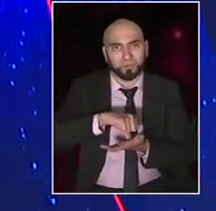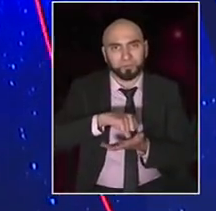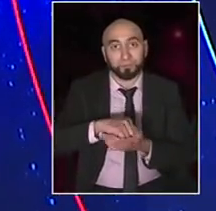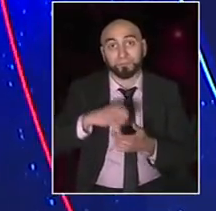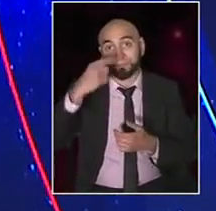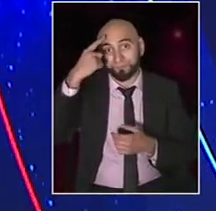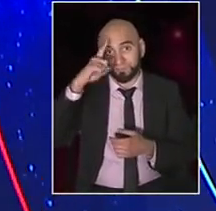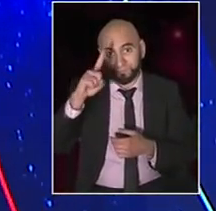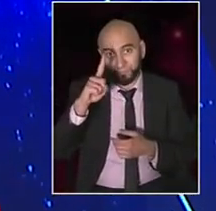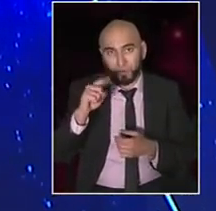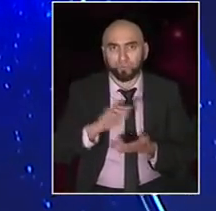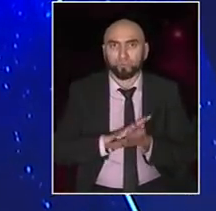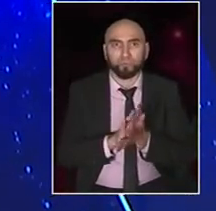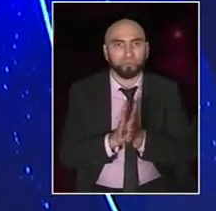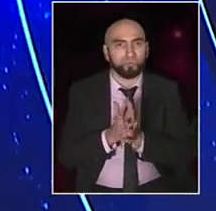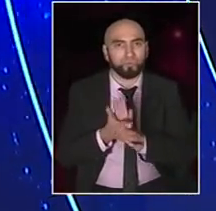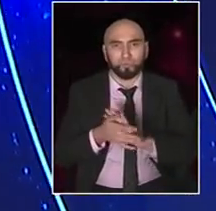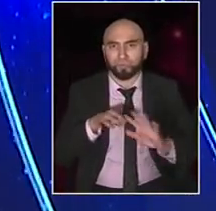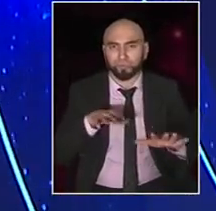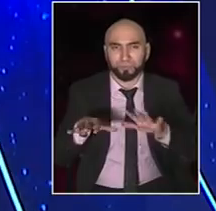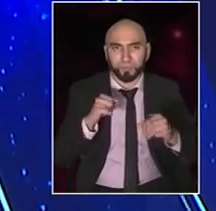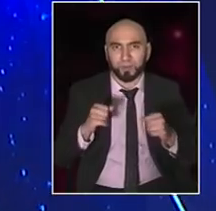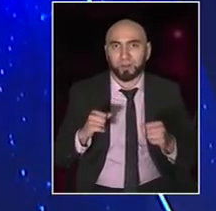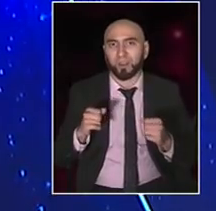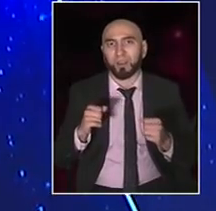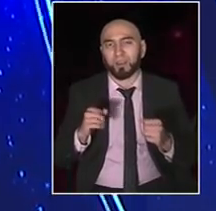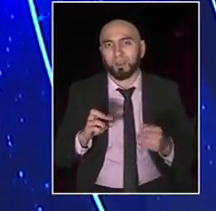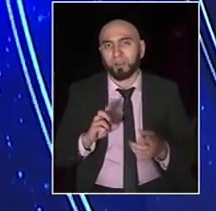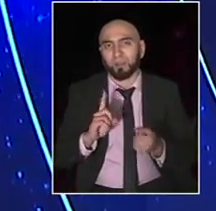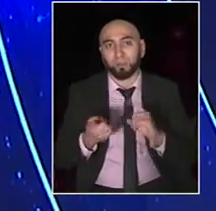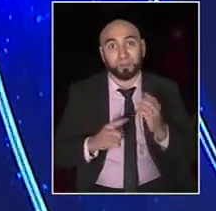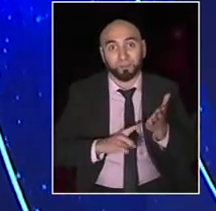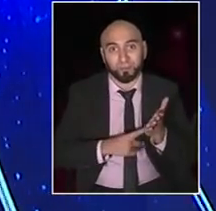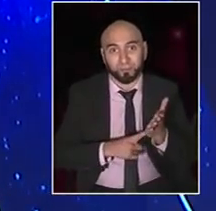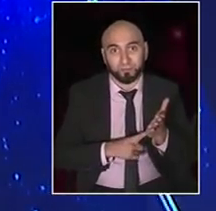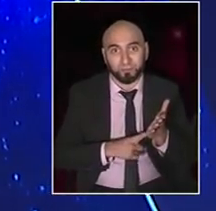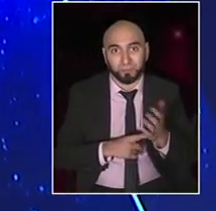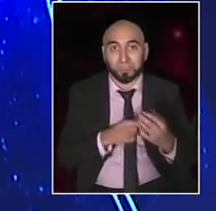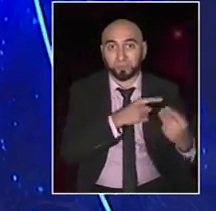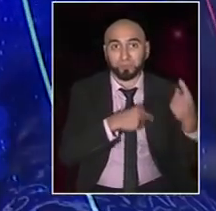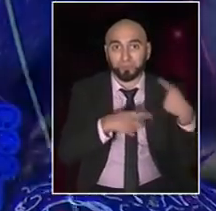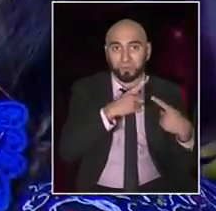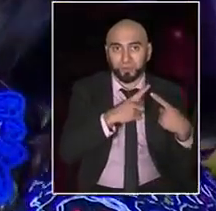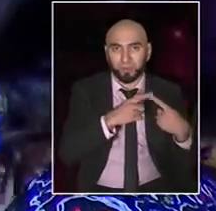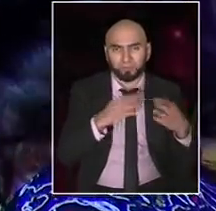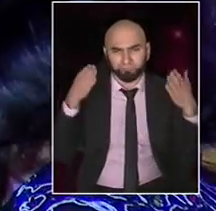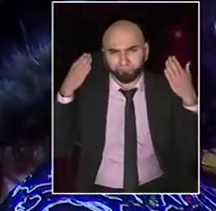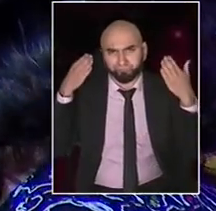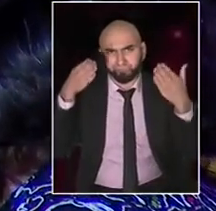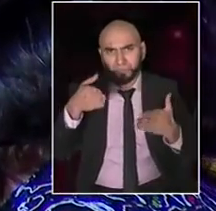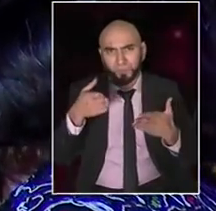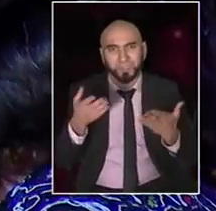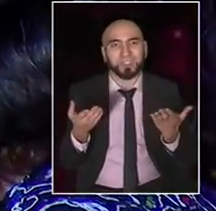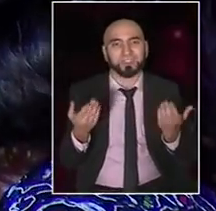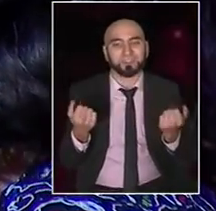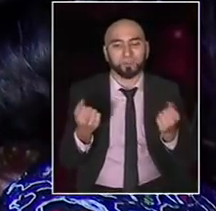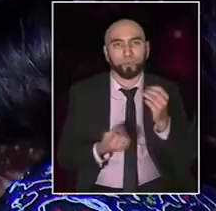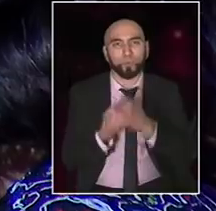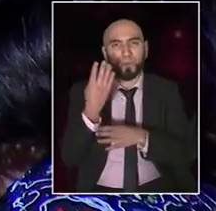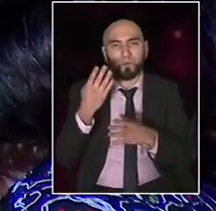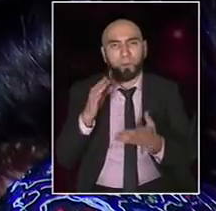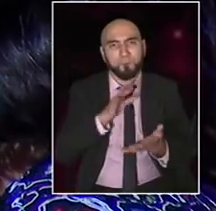señales, desde la transformación tecnológica hasta nuestra propia historia, apuntan a que necesitamos un nuevo mapa. Un